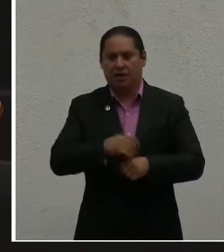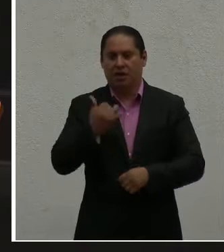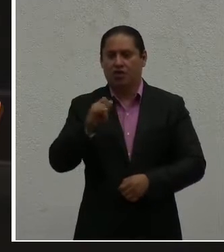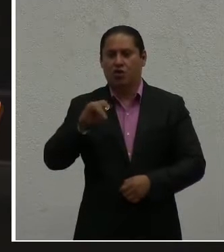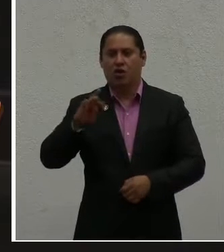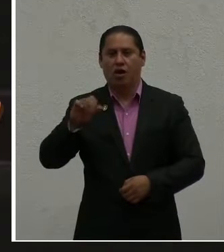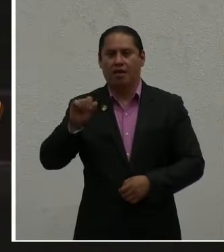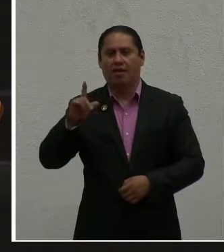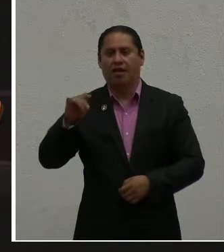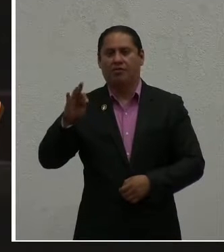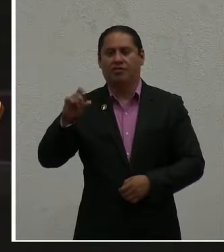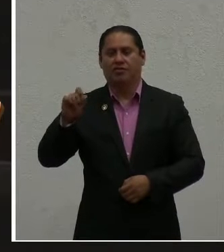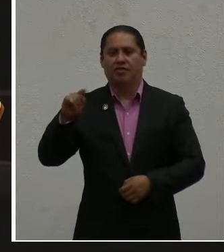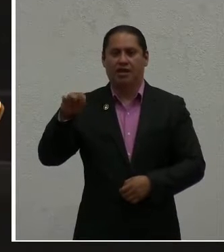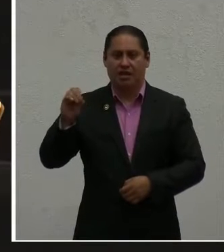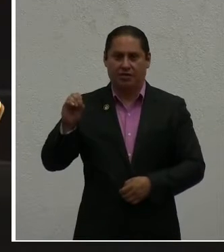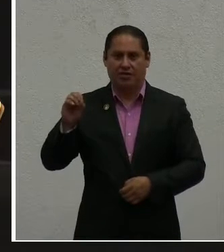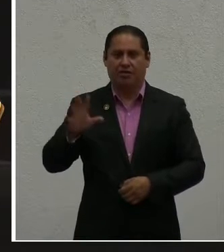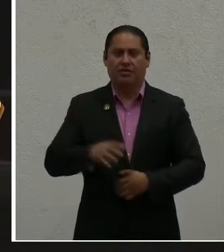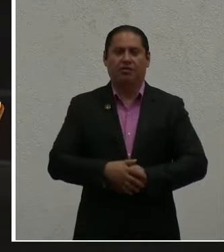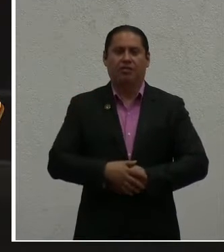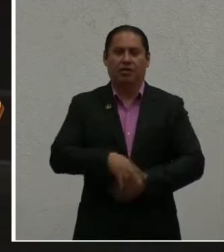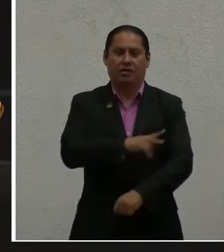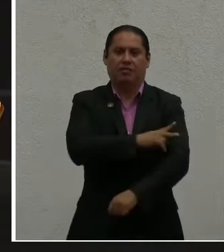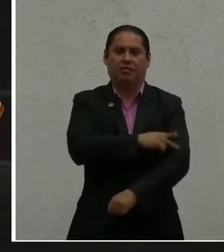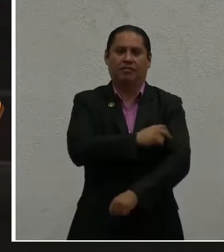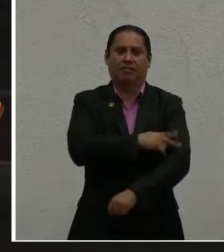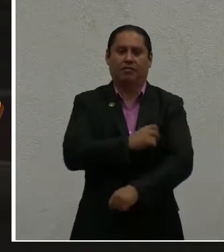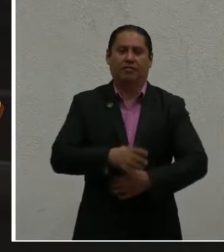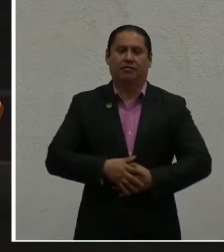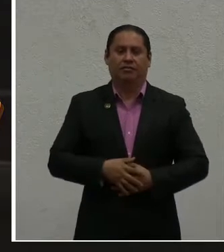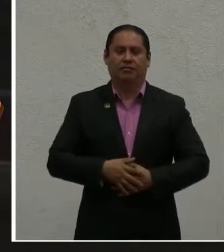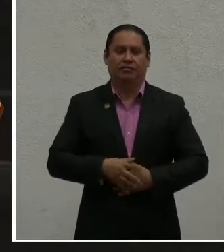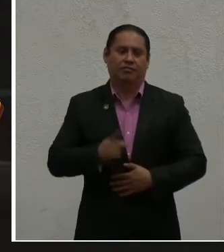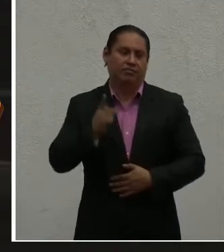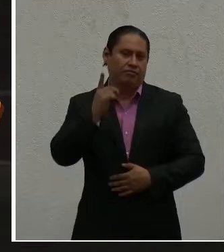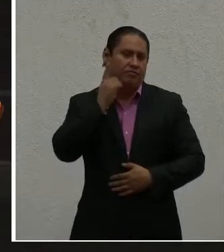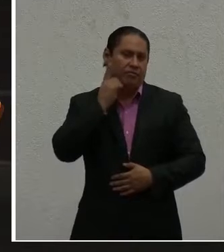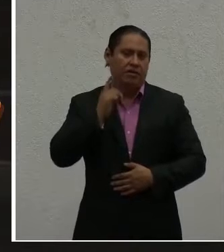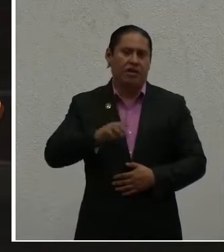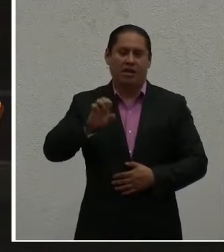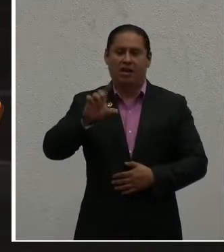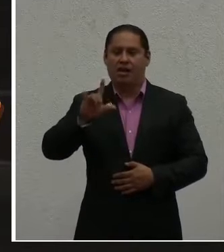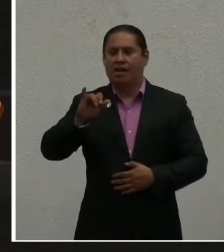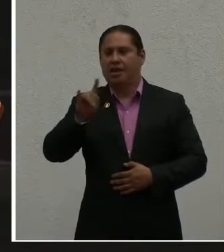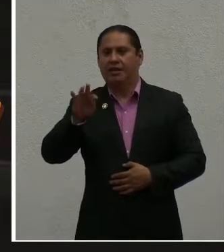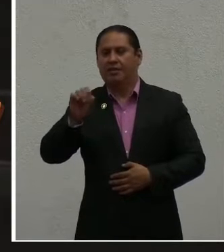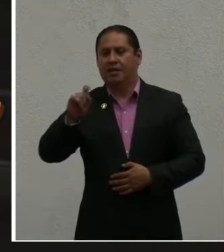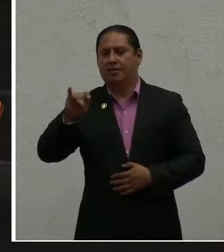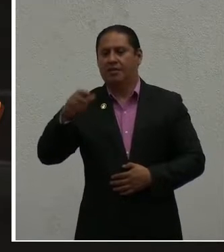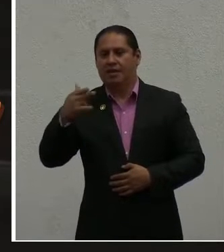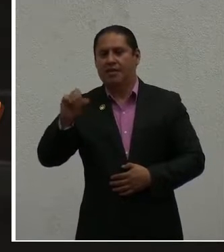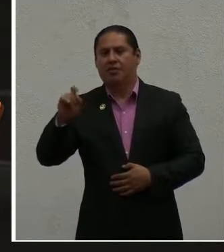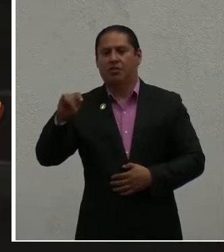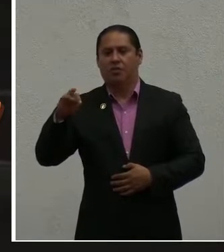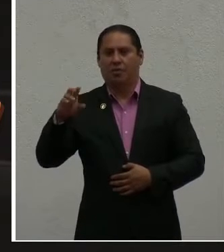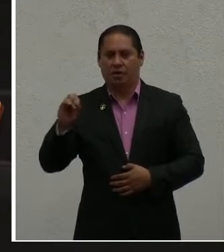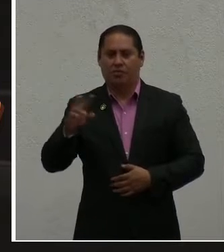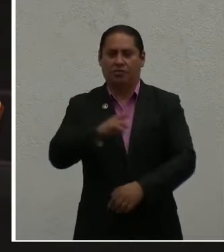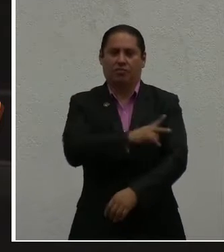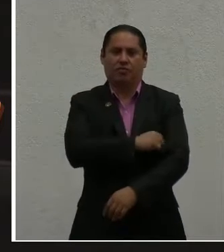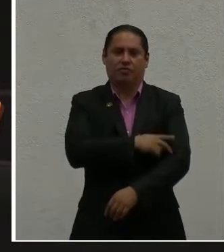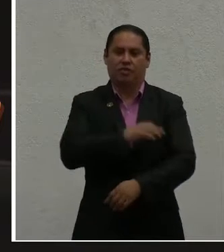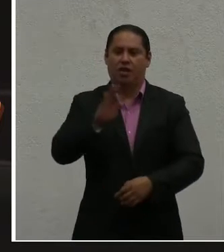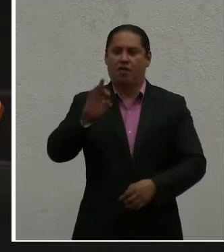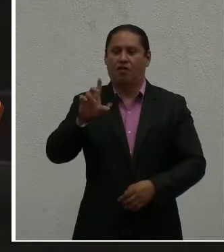del Rosario Correa González, vocal, diputada Elizabeth Escobedo Morales, vocal, diputada Flor